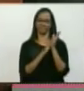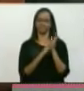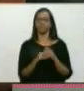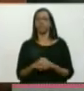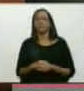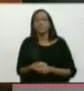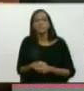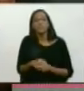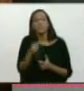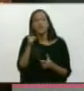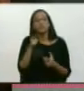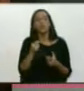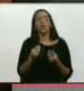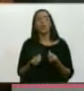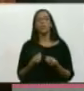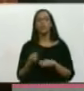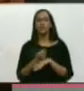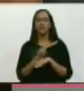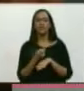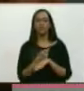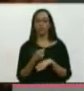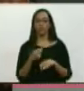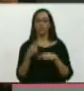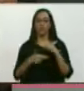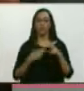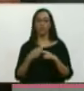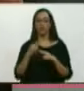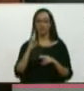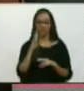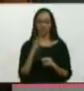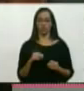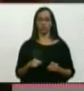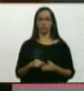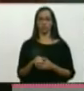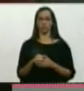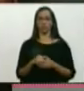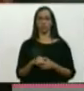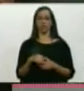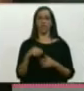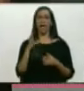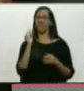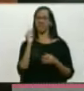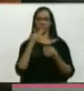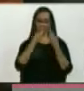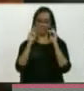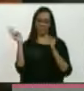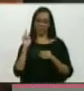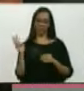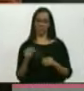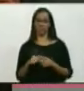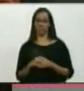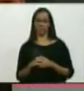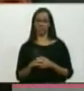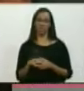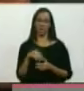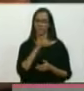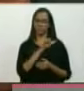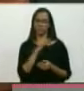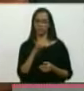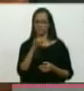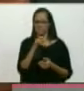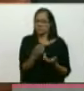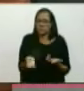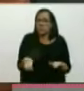Eso es como el gobierno de Puerto Rico, ¿no? Puerto Rico hablando sobre democracia en Venezuela y los tipos ni siquiera